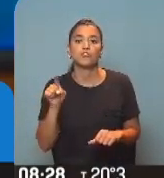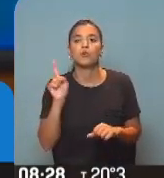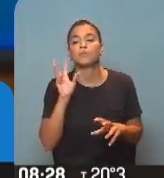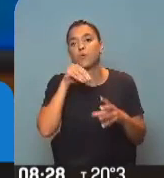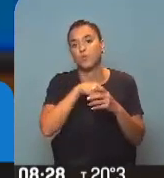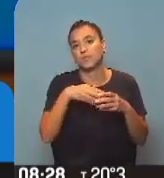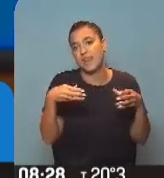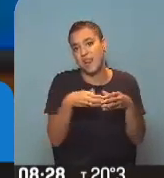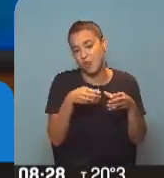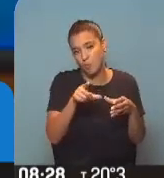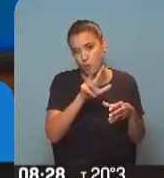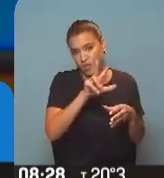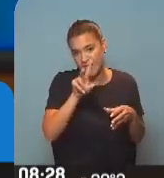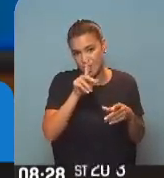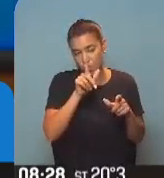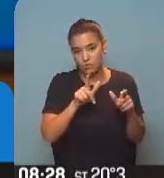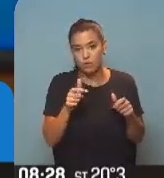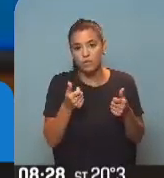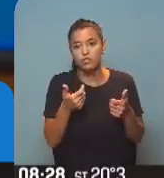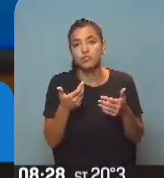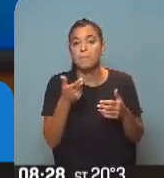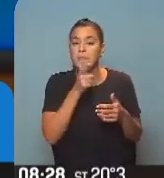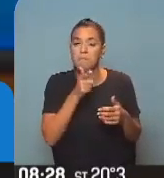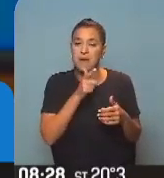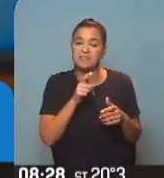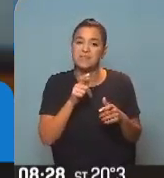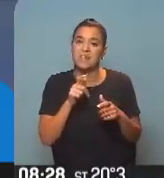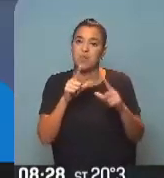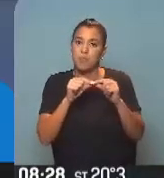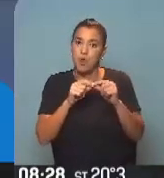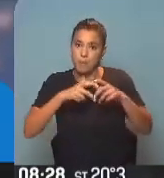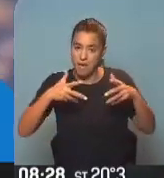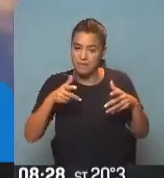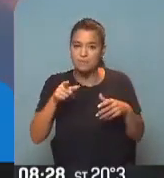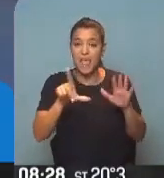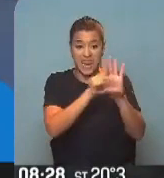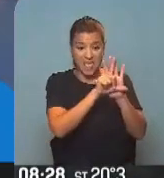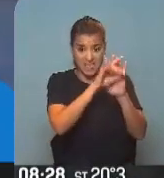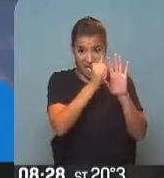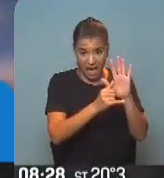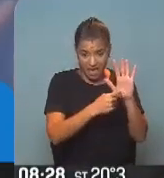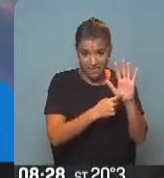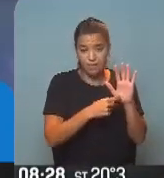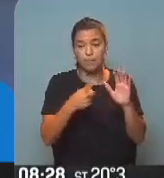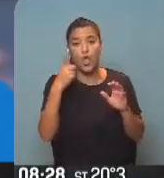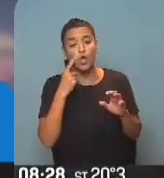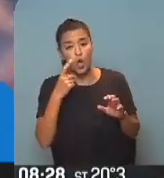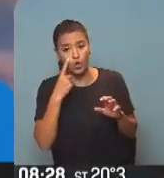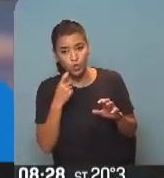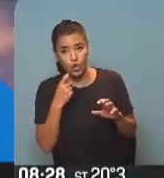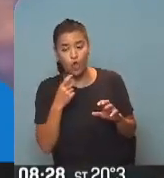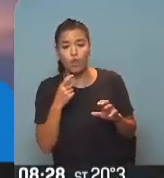circunstancias con lo cual nosotros queremos que la cifra es un poco más elevada ahora y por un lado está la ley por un lado está el control que puede hacer